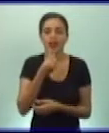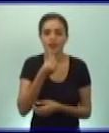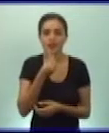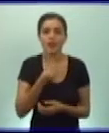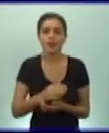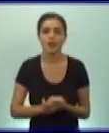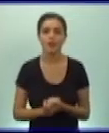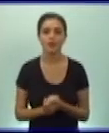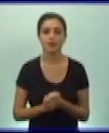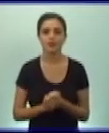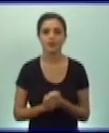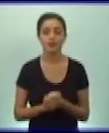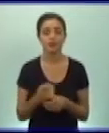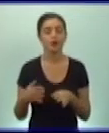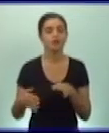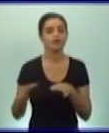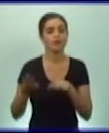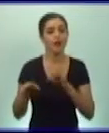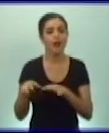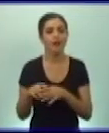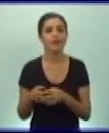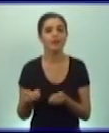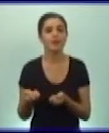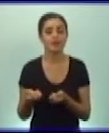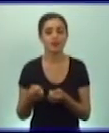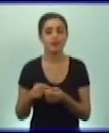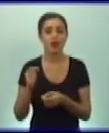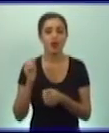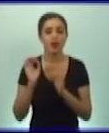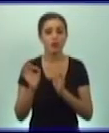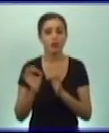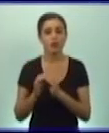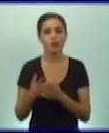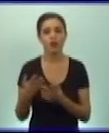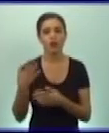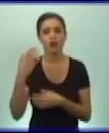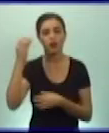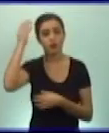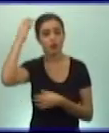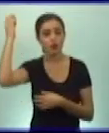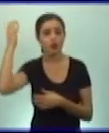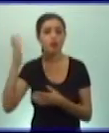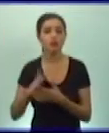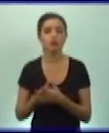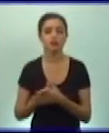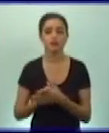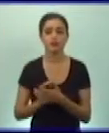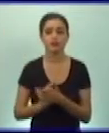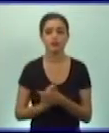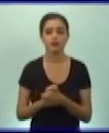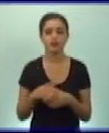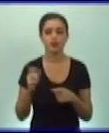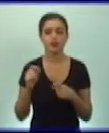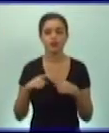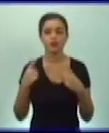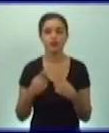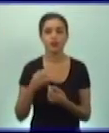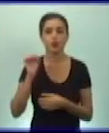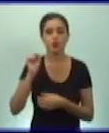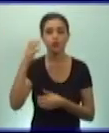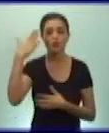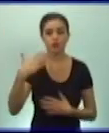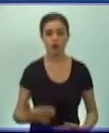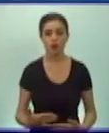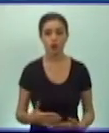vez constituye un reto para las autoridades del gobierno, y esto demuestra todo lo que en materia de salud se hace en nuestro país. De